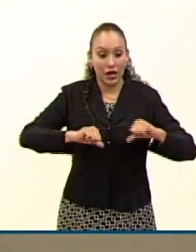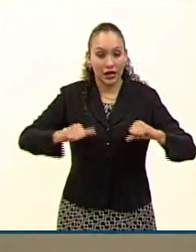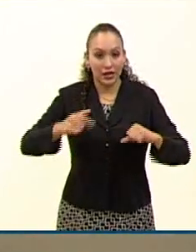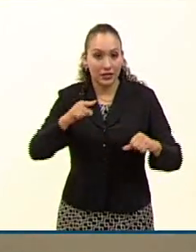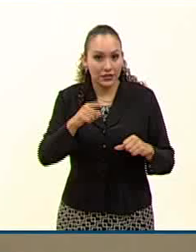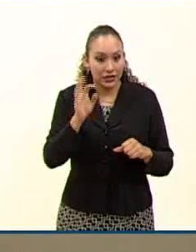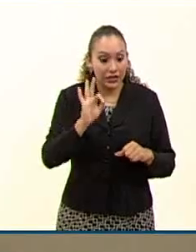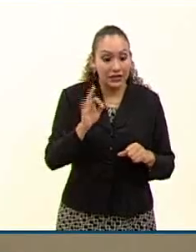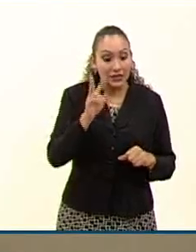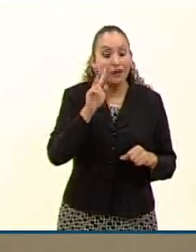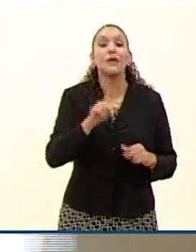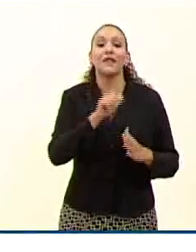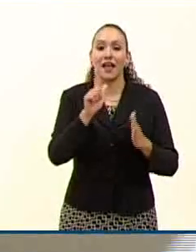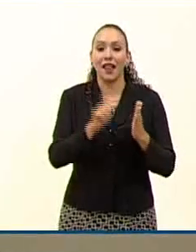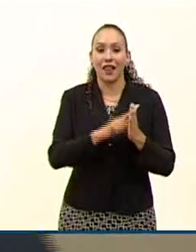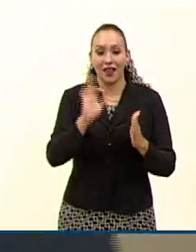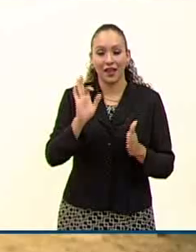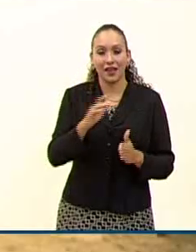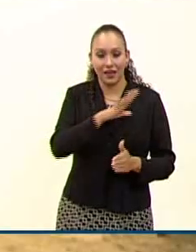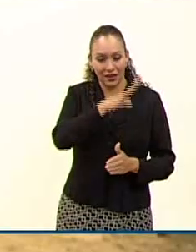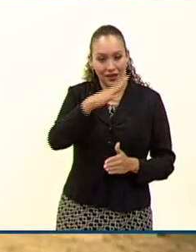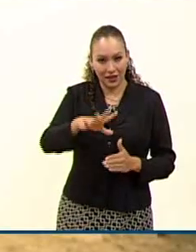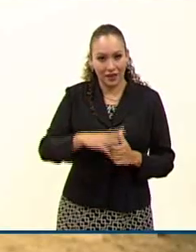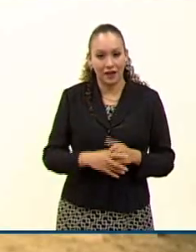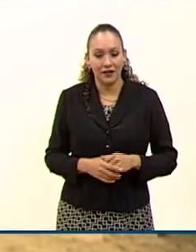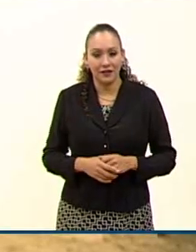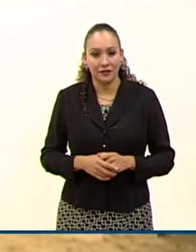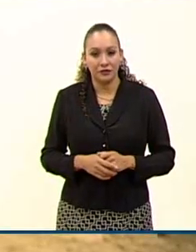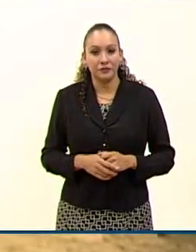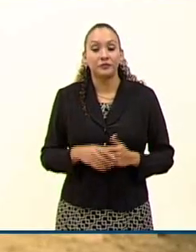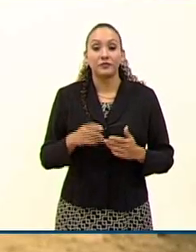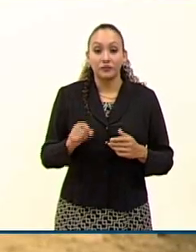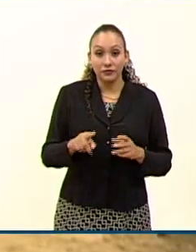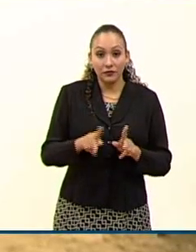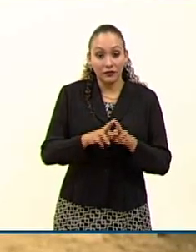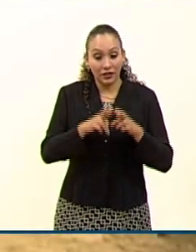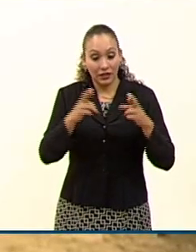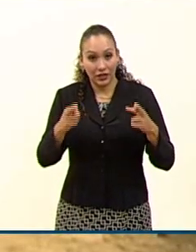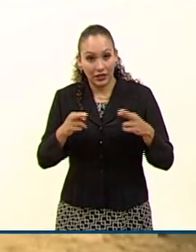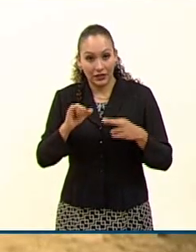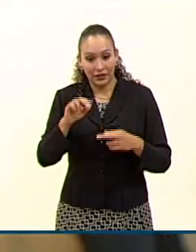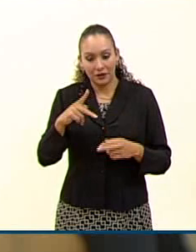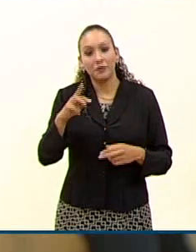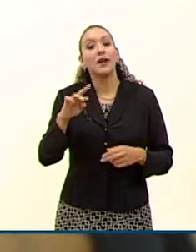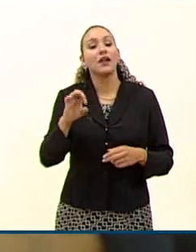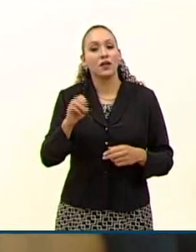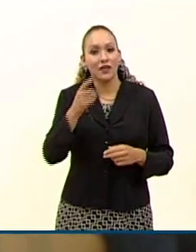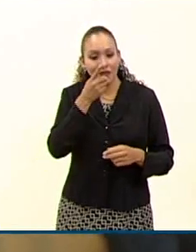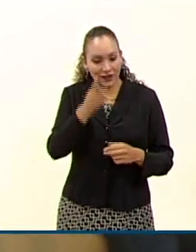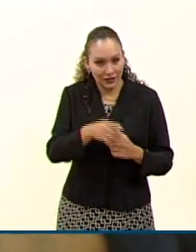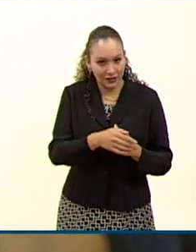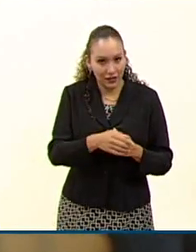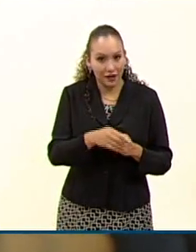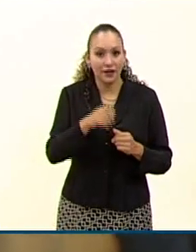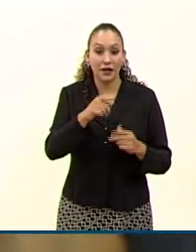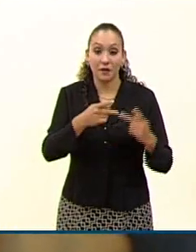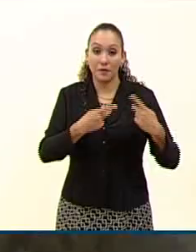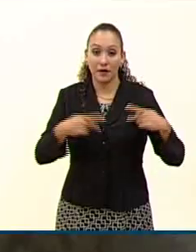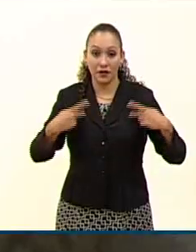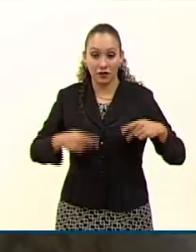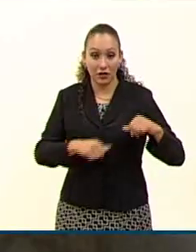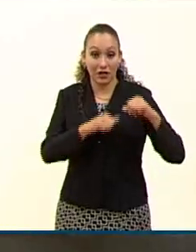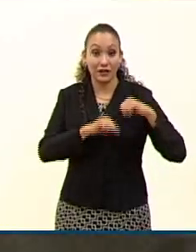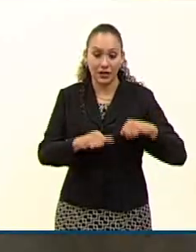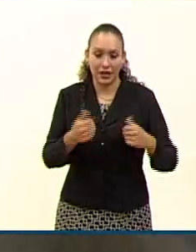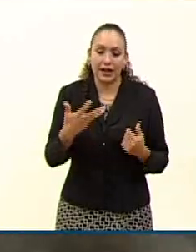origen en una ley general que las dote de tal facultad, ni la revista de imperio de supra a subordinación con los titulares de las